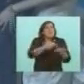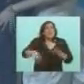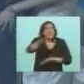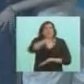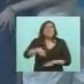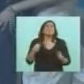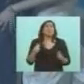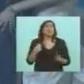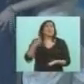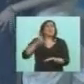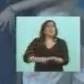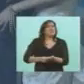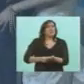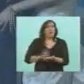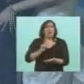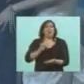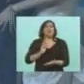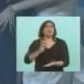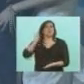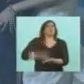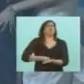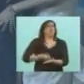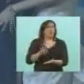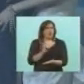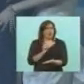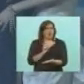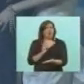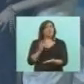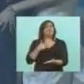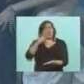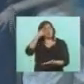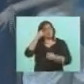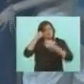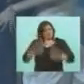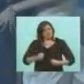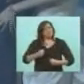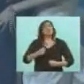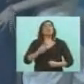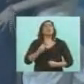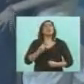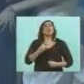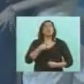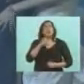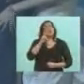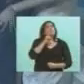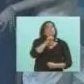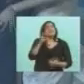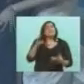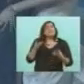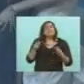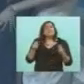también, que no es una decisión, es simplemente la convicción y la clara percepción